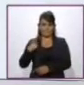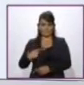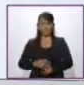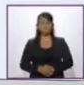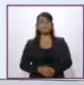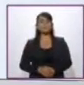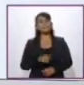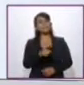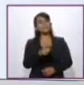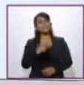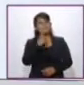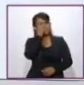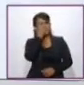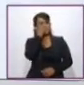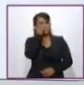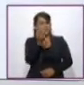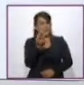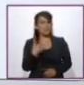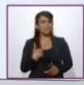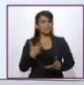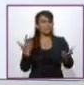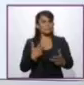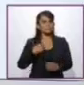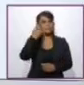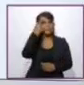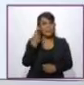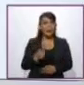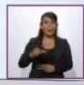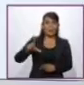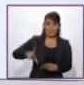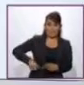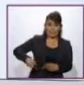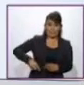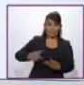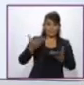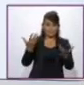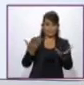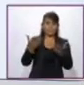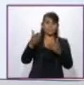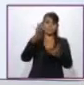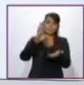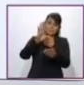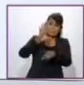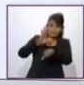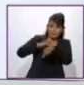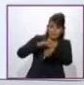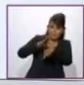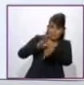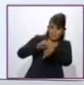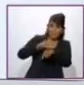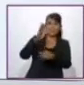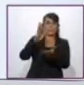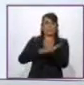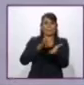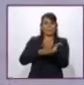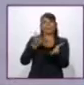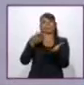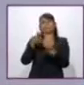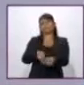propone para facilitar los trámites gubernamentales encaminados a la creación de nuevas empresas? Y corre su tiempo.